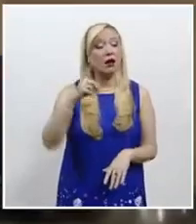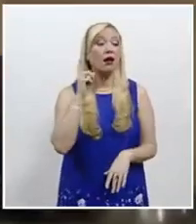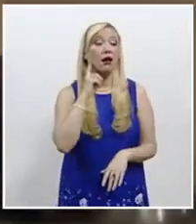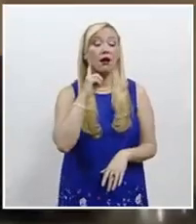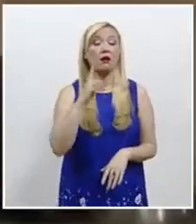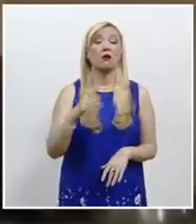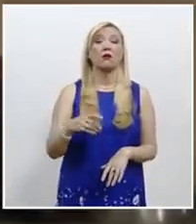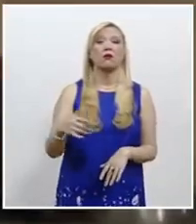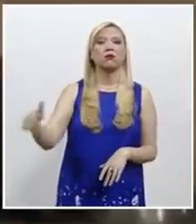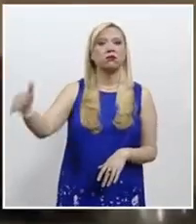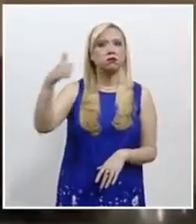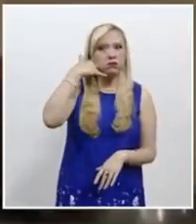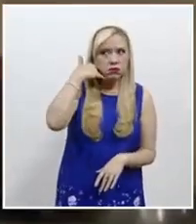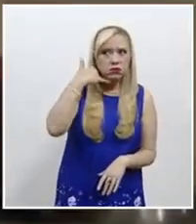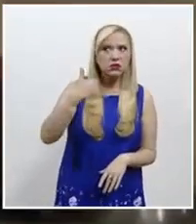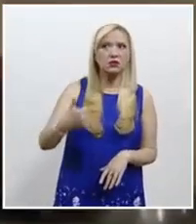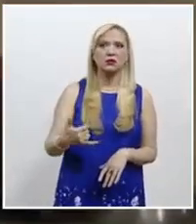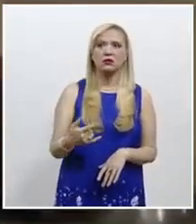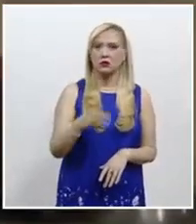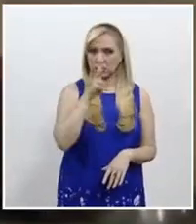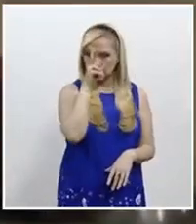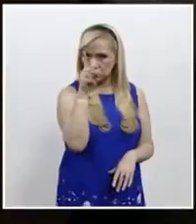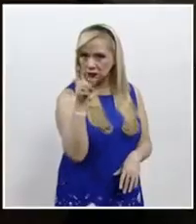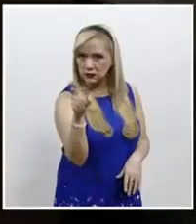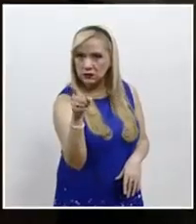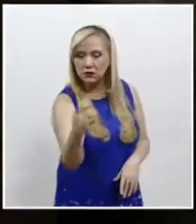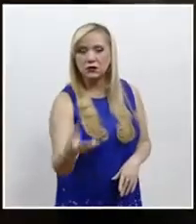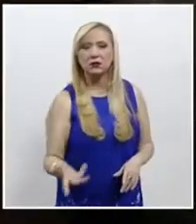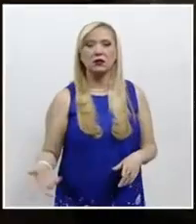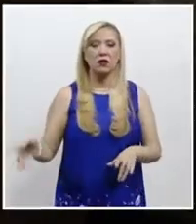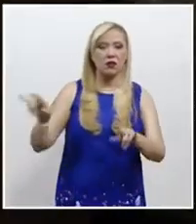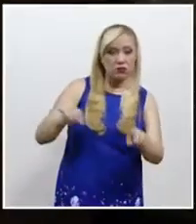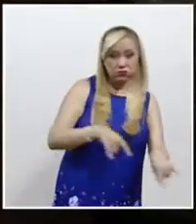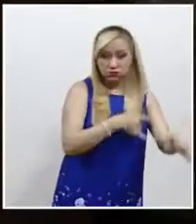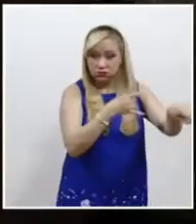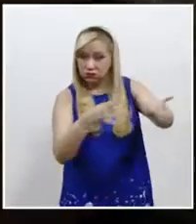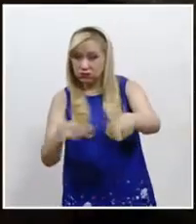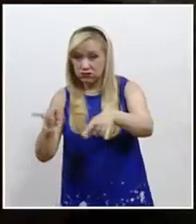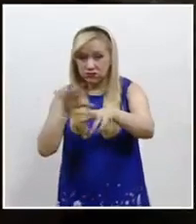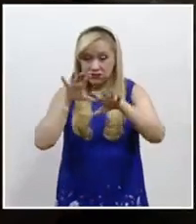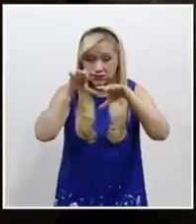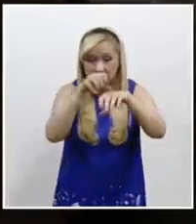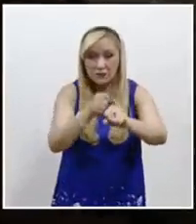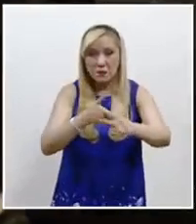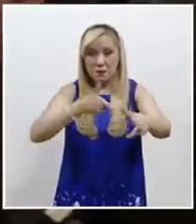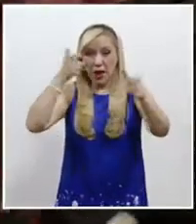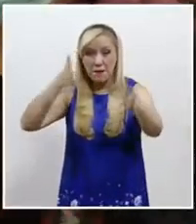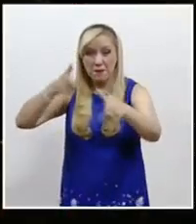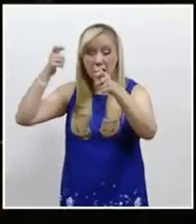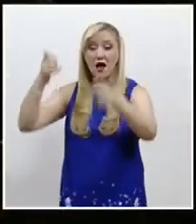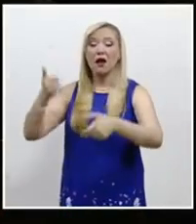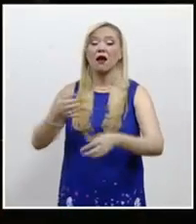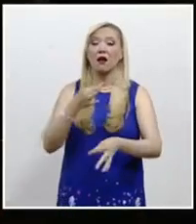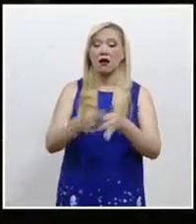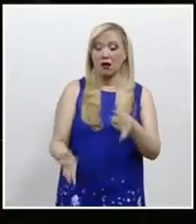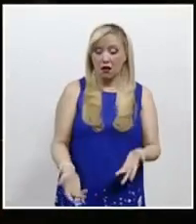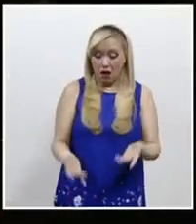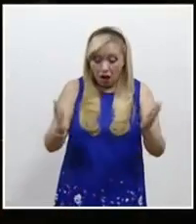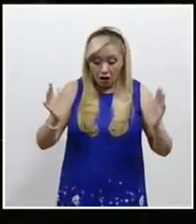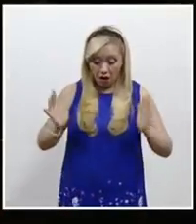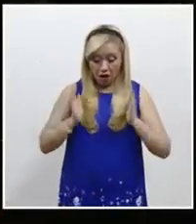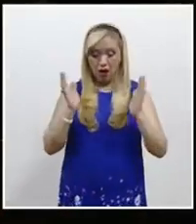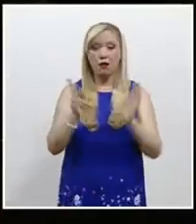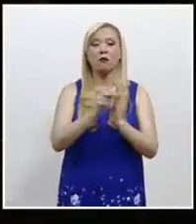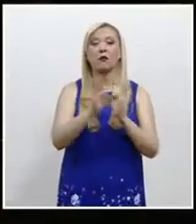llamadas intimidatorias, persecuciones, disparos y quema de bienes de comunicadores, entre los que destaca el atentado contra